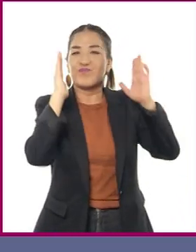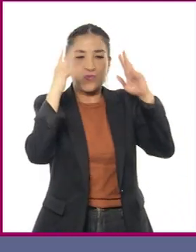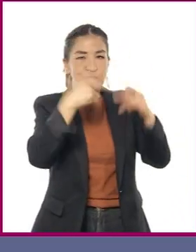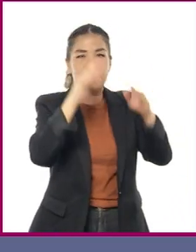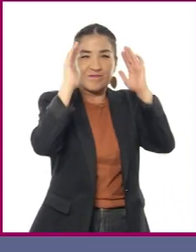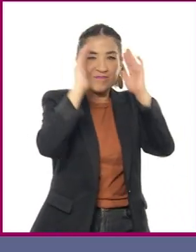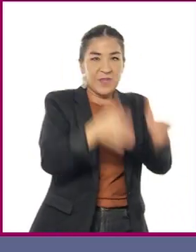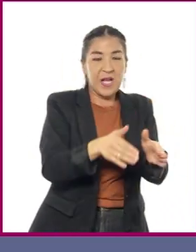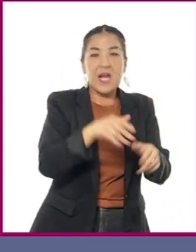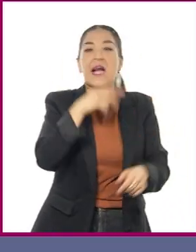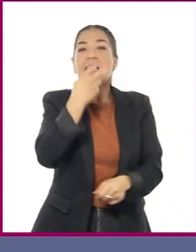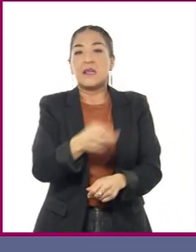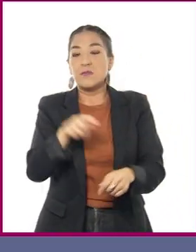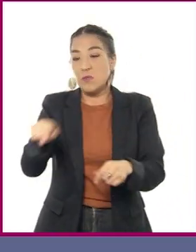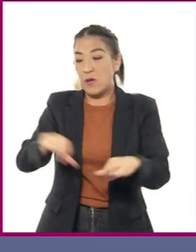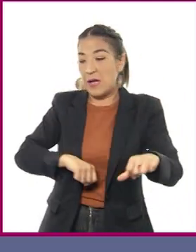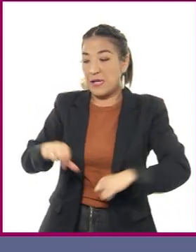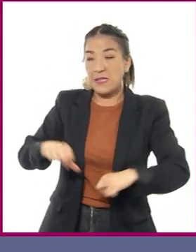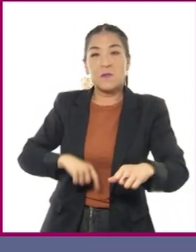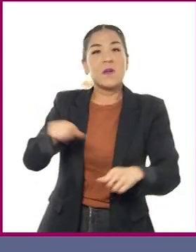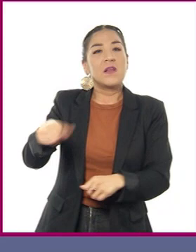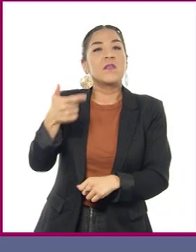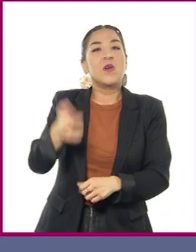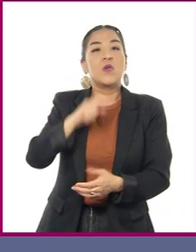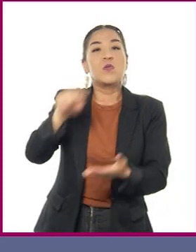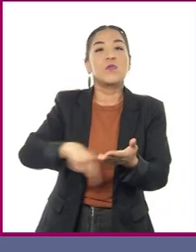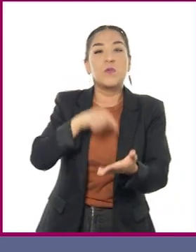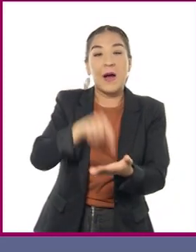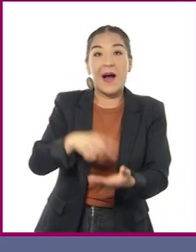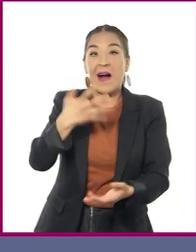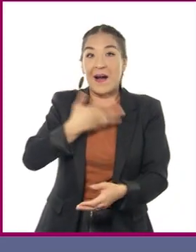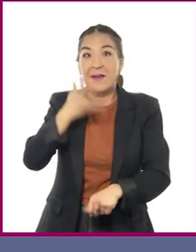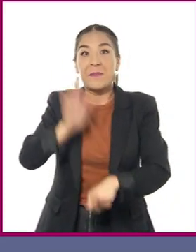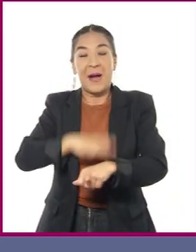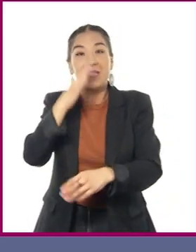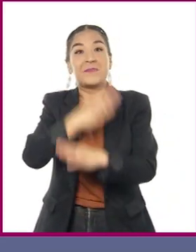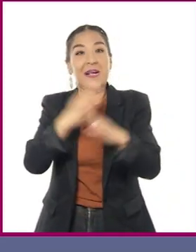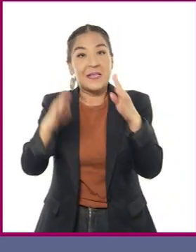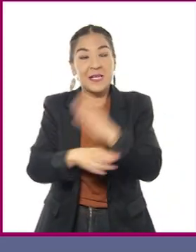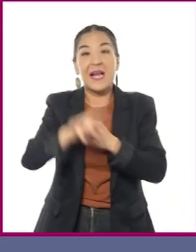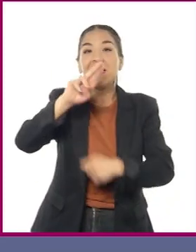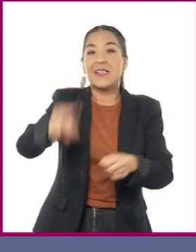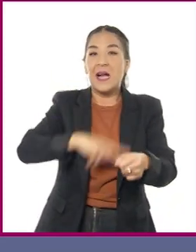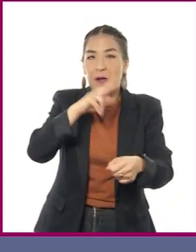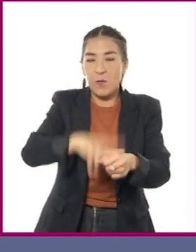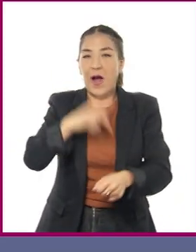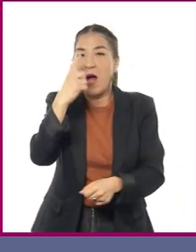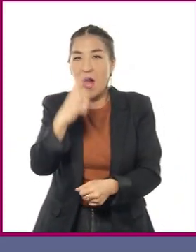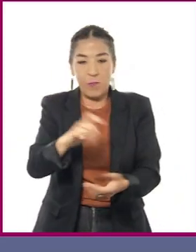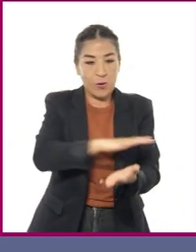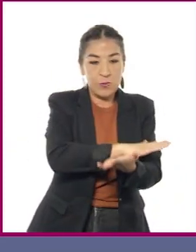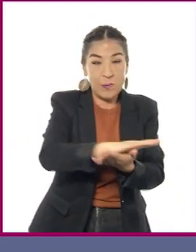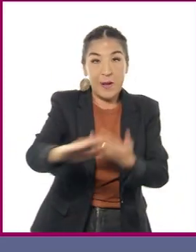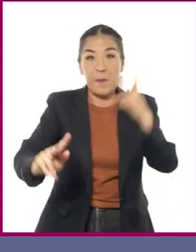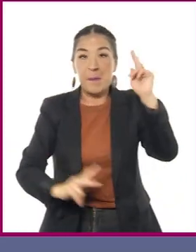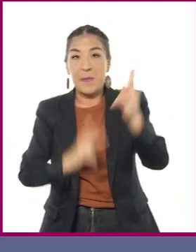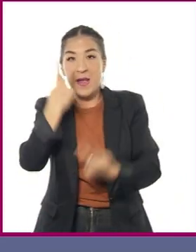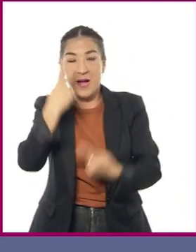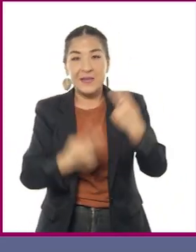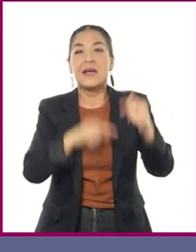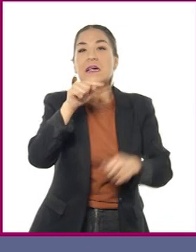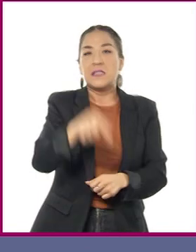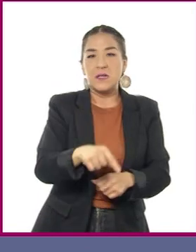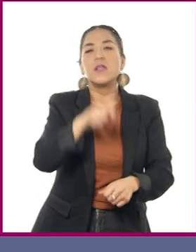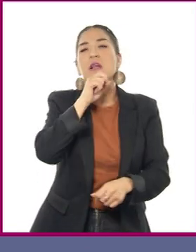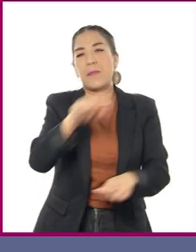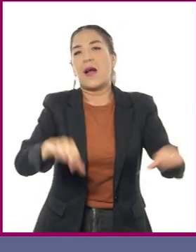Las actividades económicas están concentradas o donde hay recursos naturales, como ya dije, agua, suelo, vegetación, o donde hay